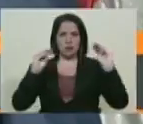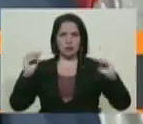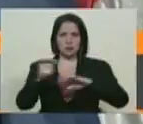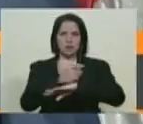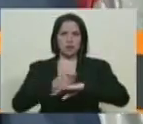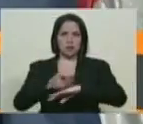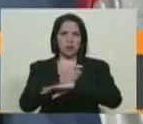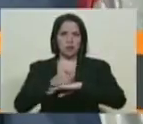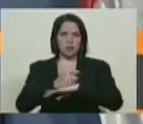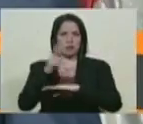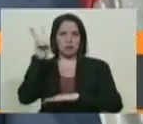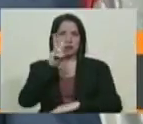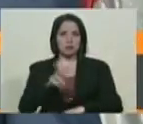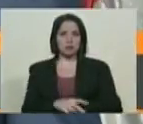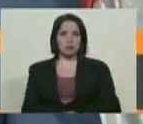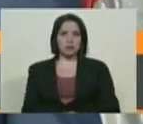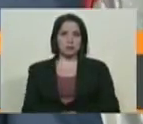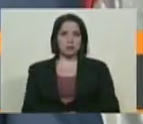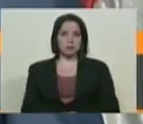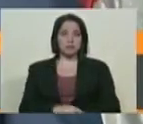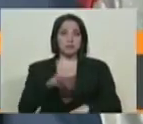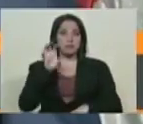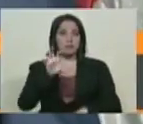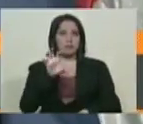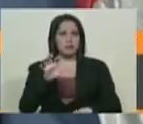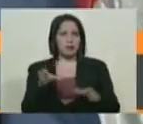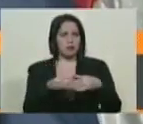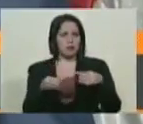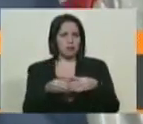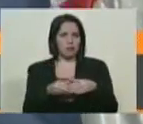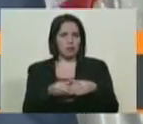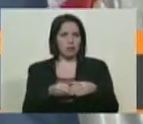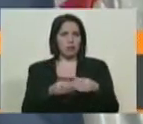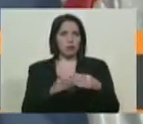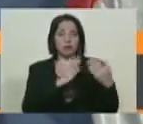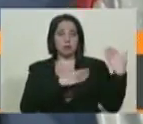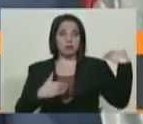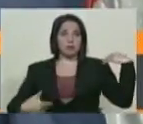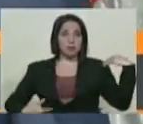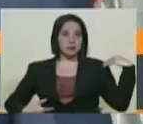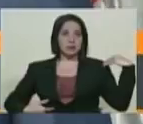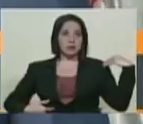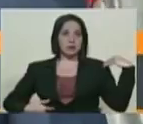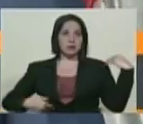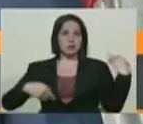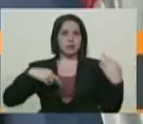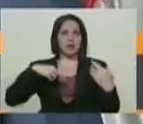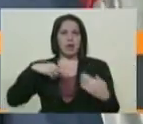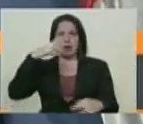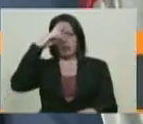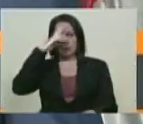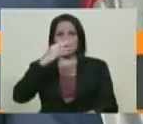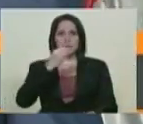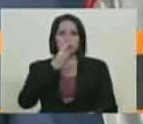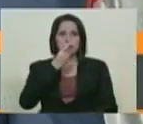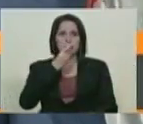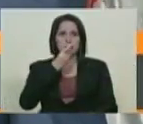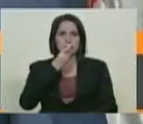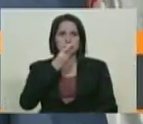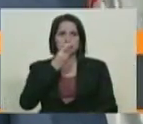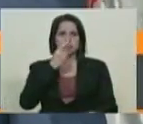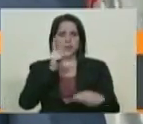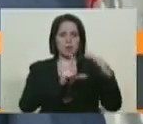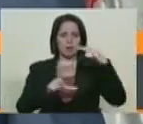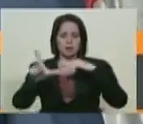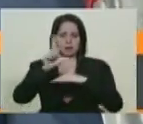Venezuela. Dicha reunión será presidida por el presidente de la República Dominicana, el licenciado